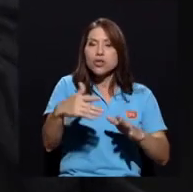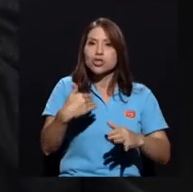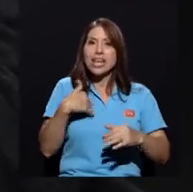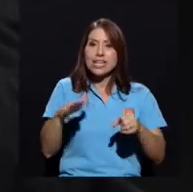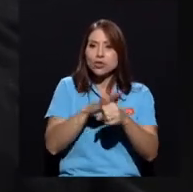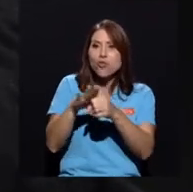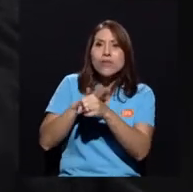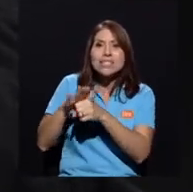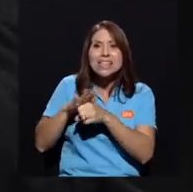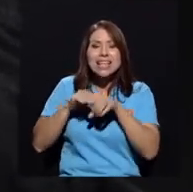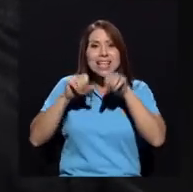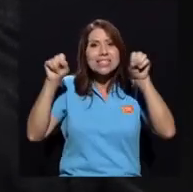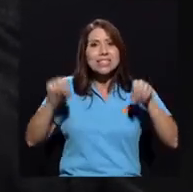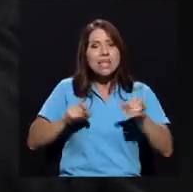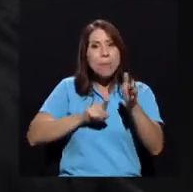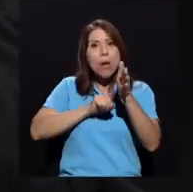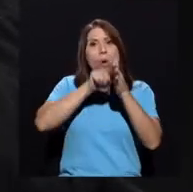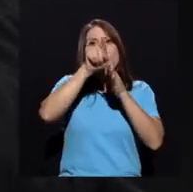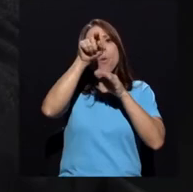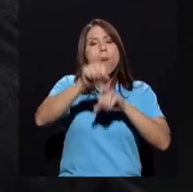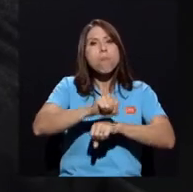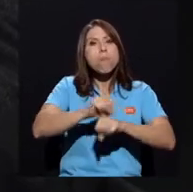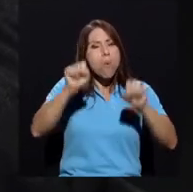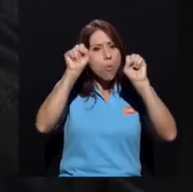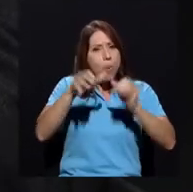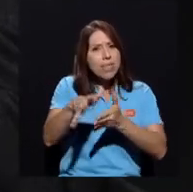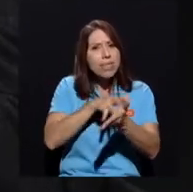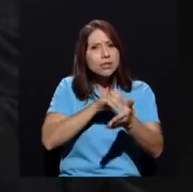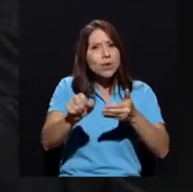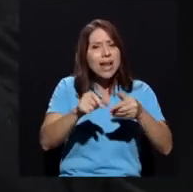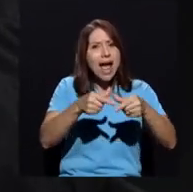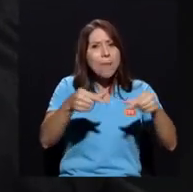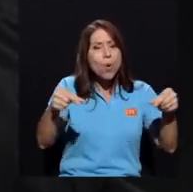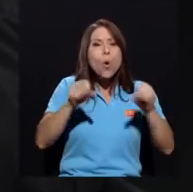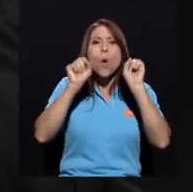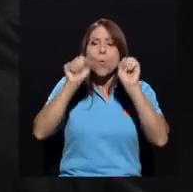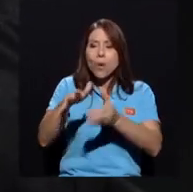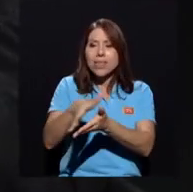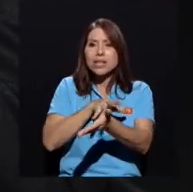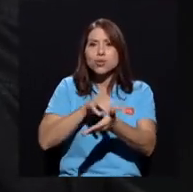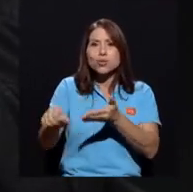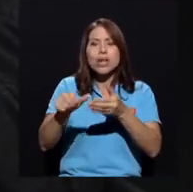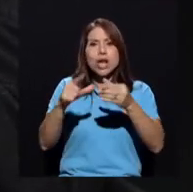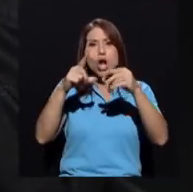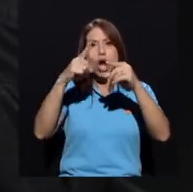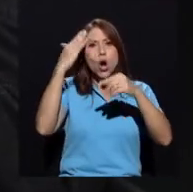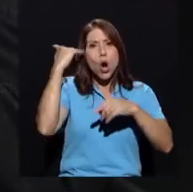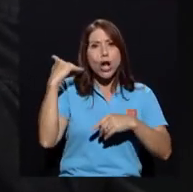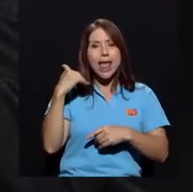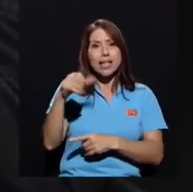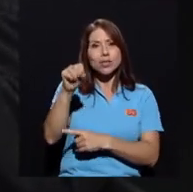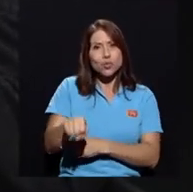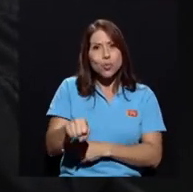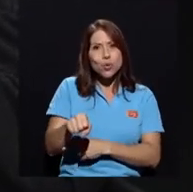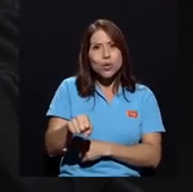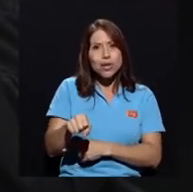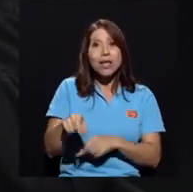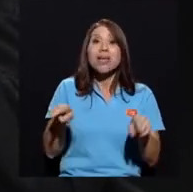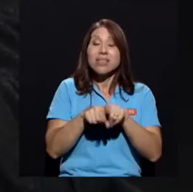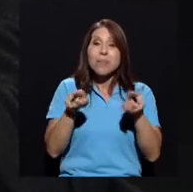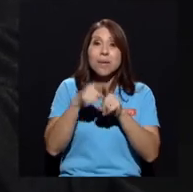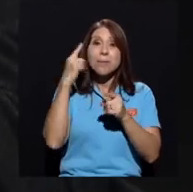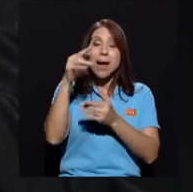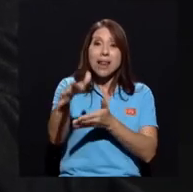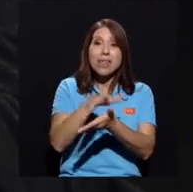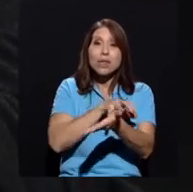misilero para devastar Japón, para devastar, por supuesto, Corea del Sur y, más importante para ellos, devastar las